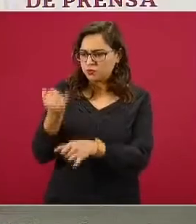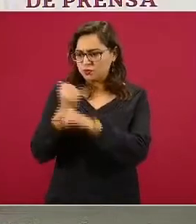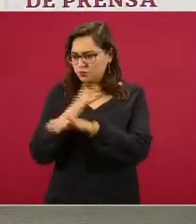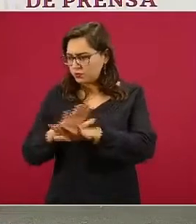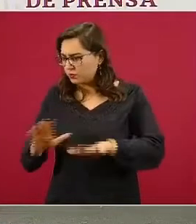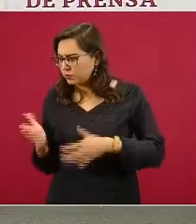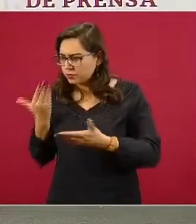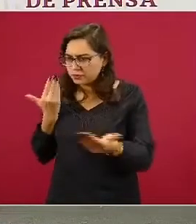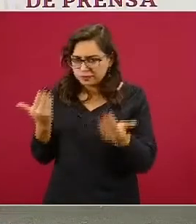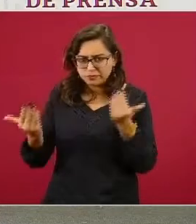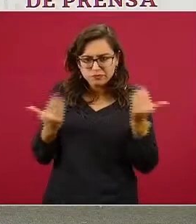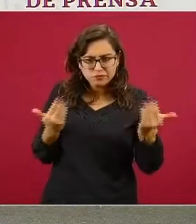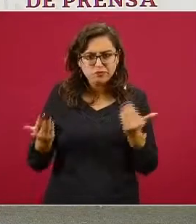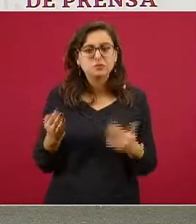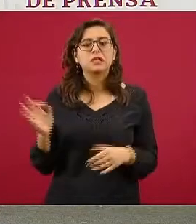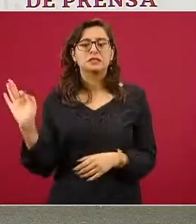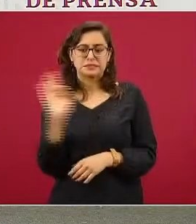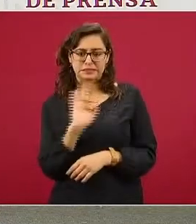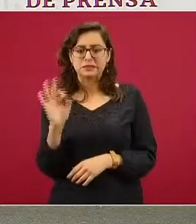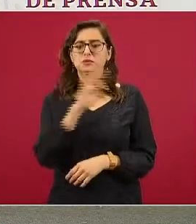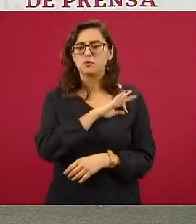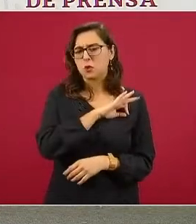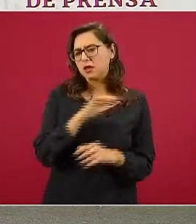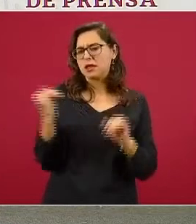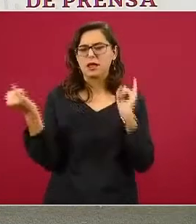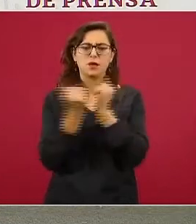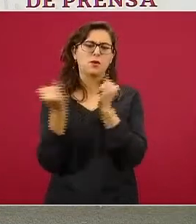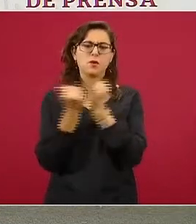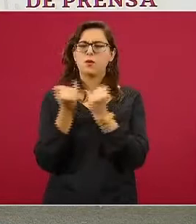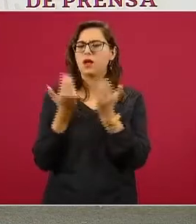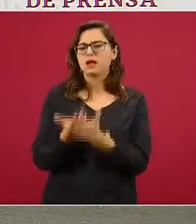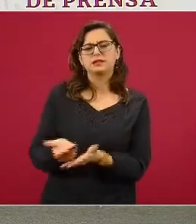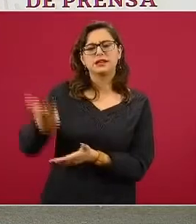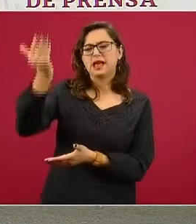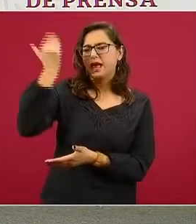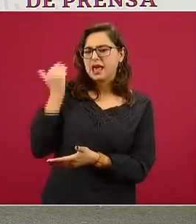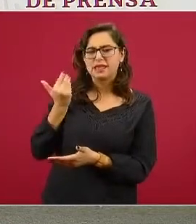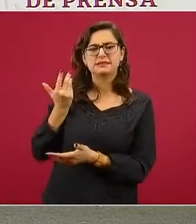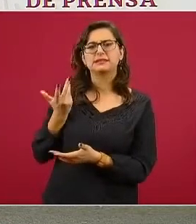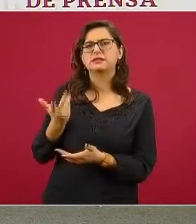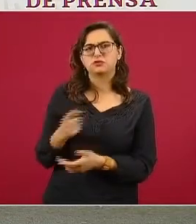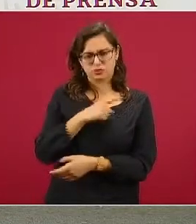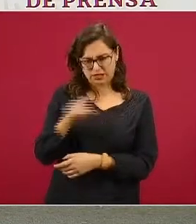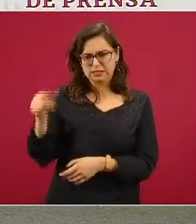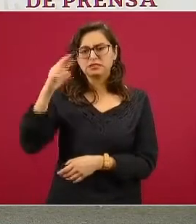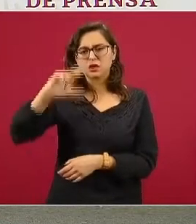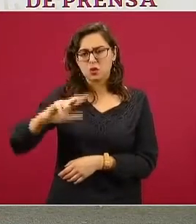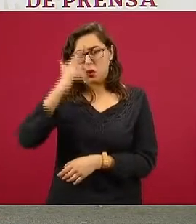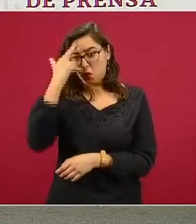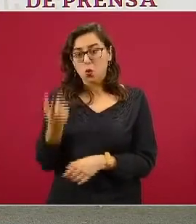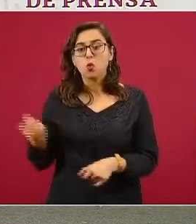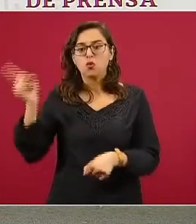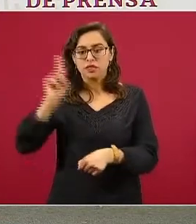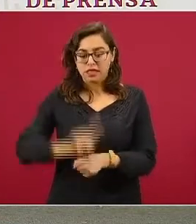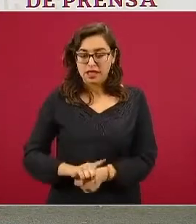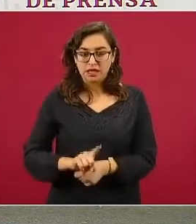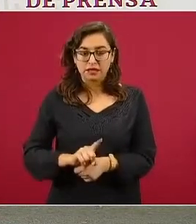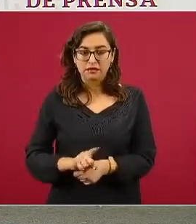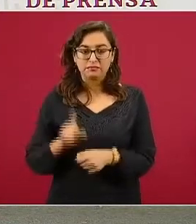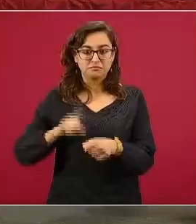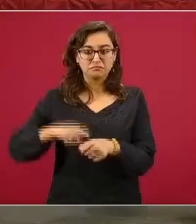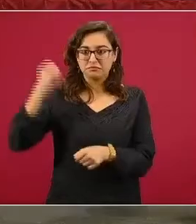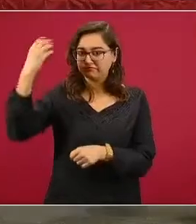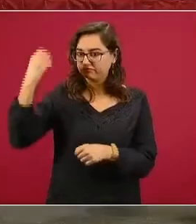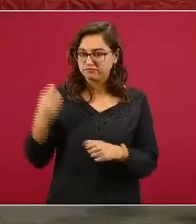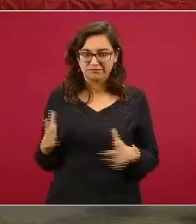información y puede ocurrir, como ocurrió hace algunos meses, se acordarán que aquí llegamos un día y dijimos suspendemos el